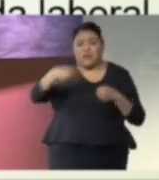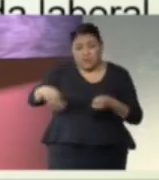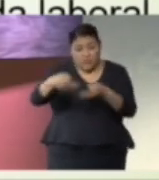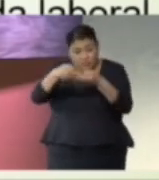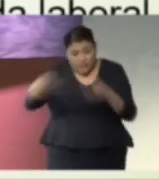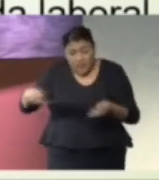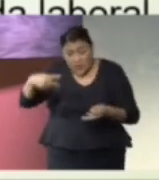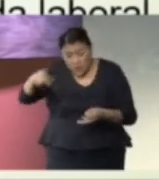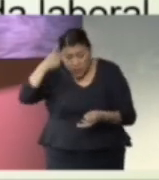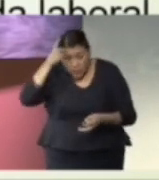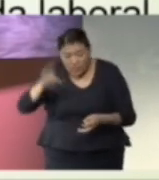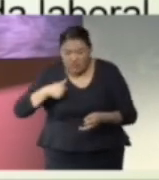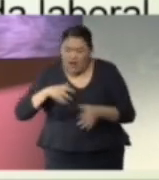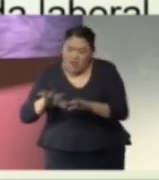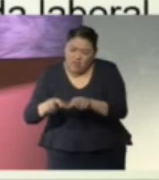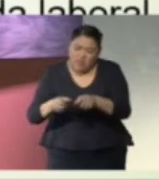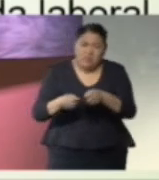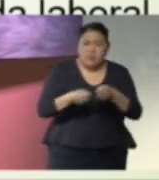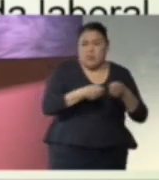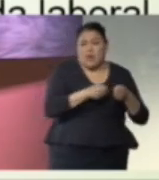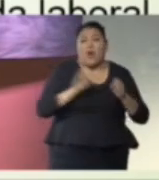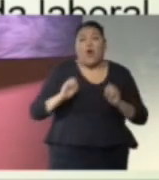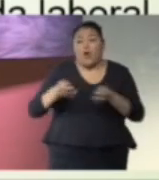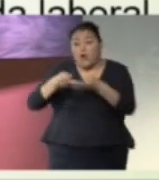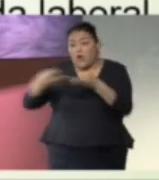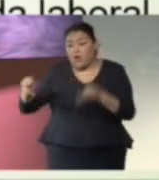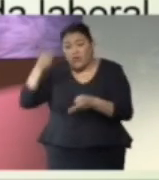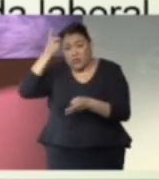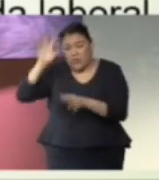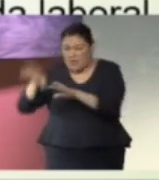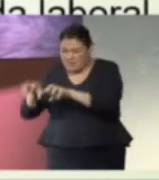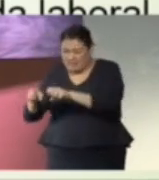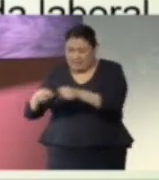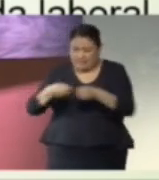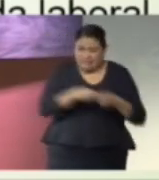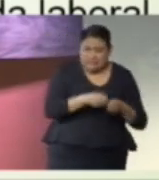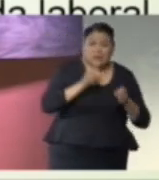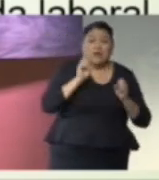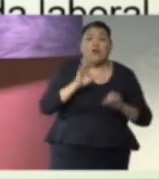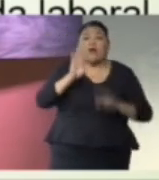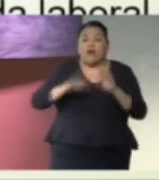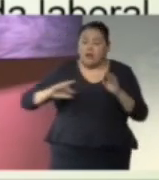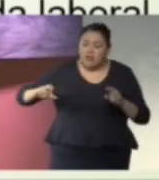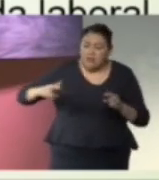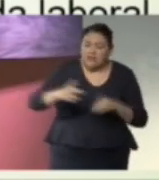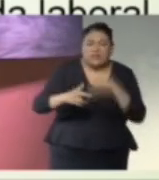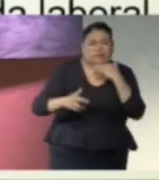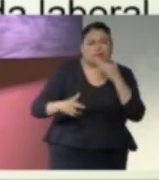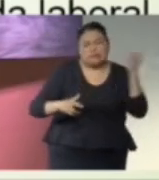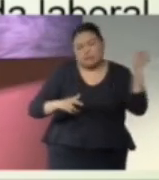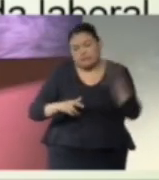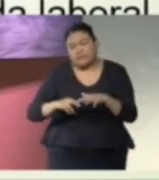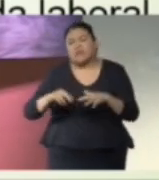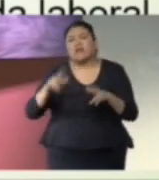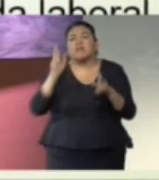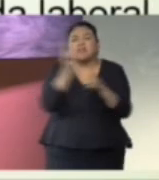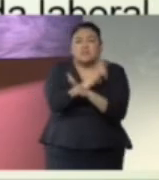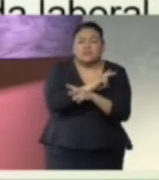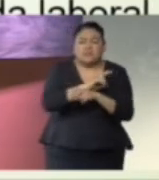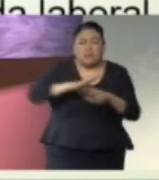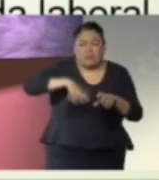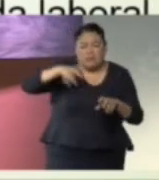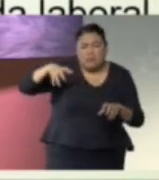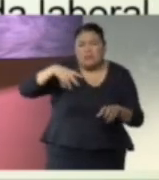de los propietarios de esas tierras, de contaminación de aguas, de tierra, de aire. Es